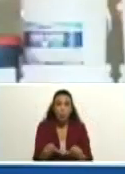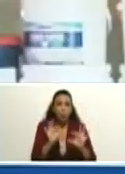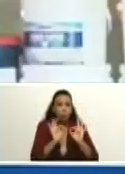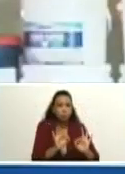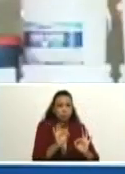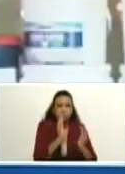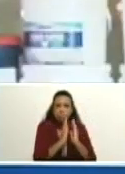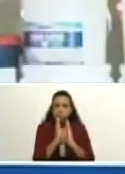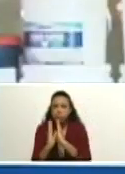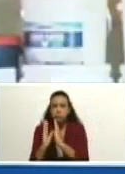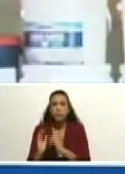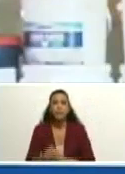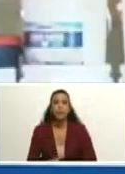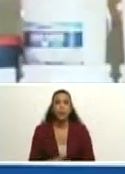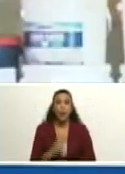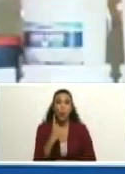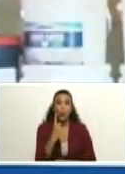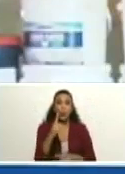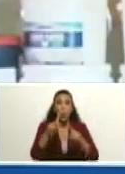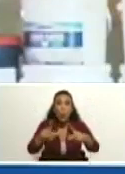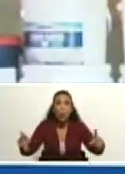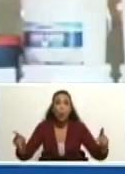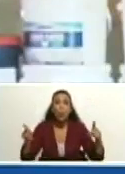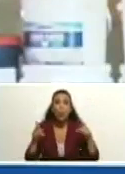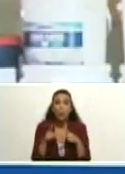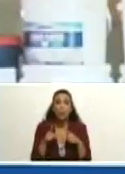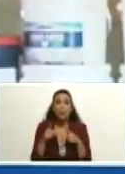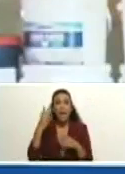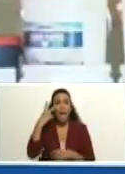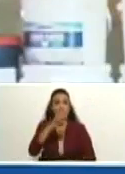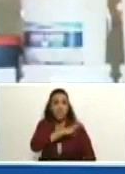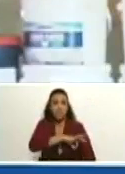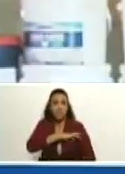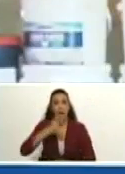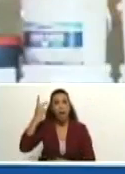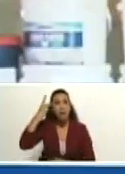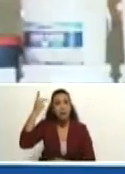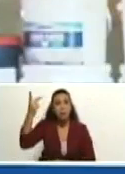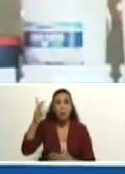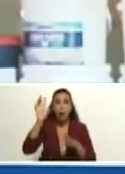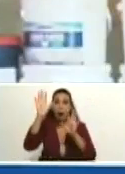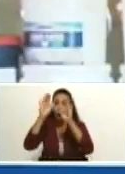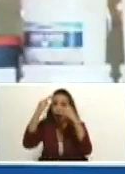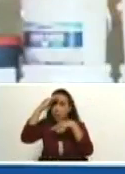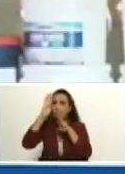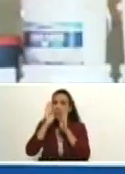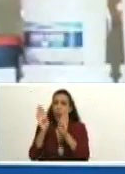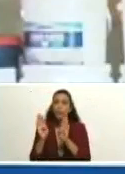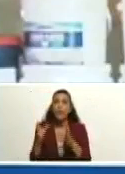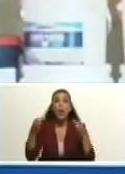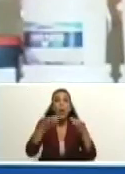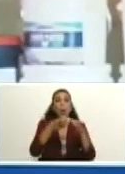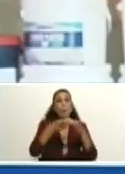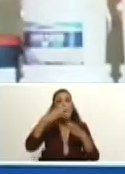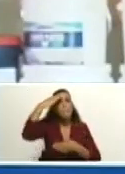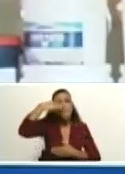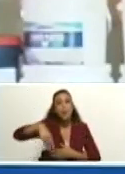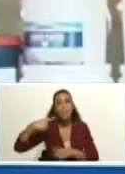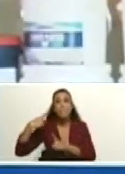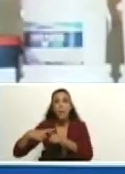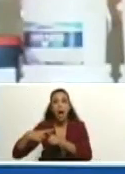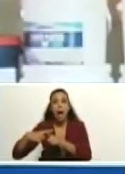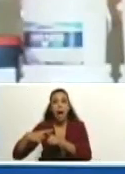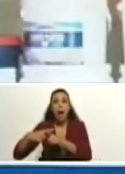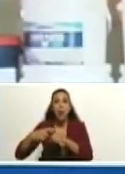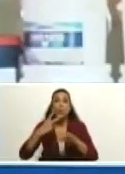aprendizaje y una unidad psicoeducativa. Y con los bricomiles ya